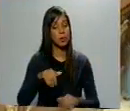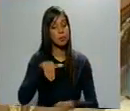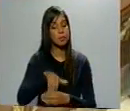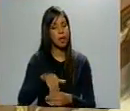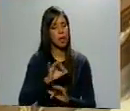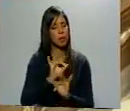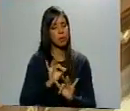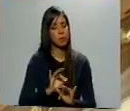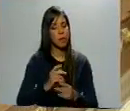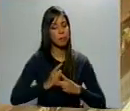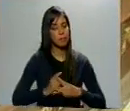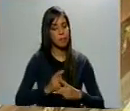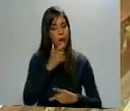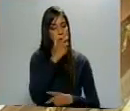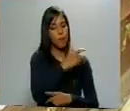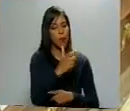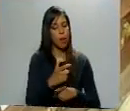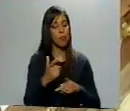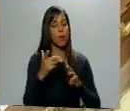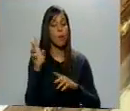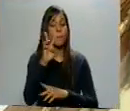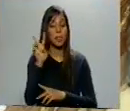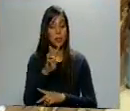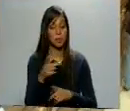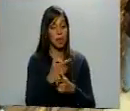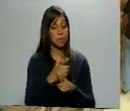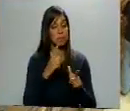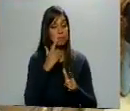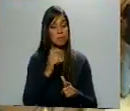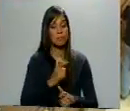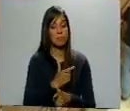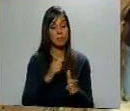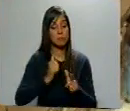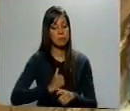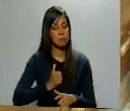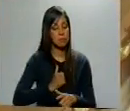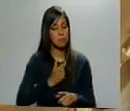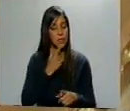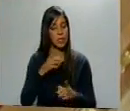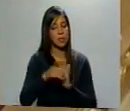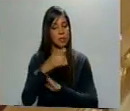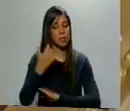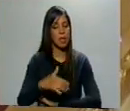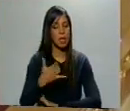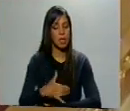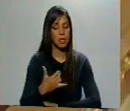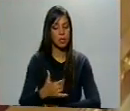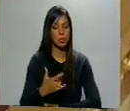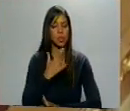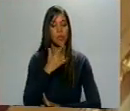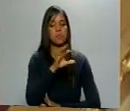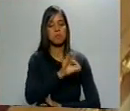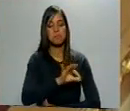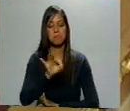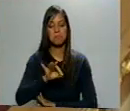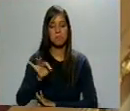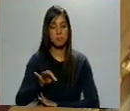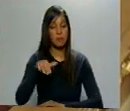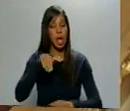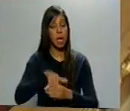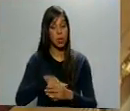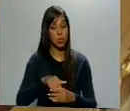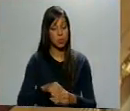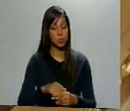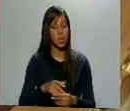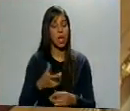manifestación de la voluntad del pueblo soberano en el ejercicio de su primordial derecho de elegir a sus autoridades